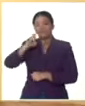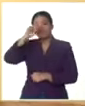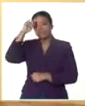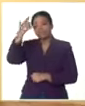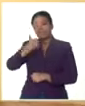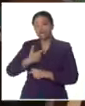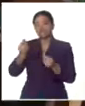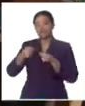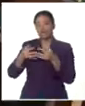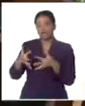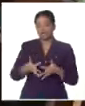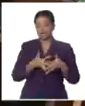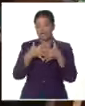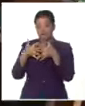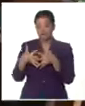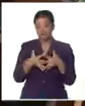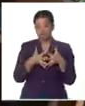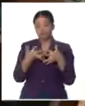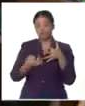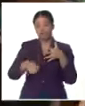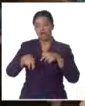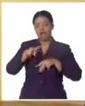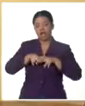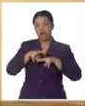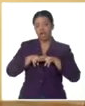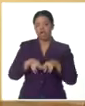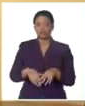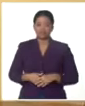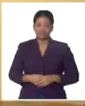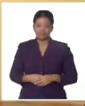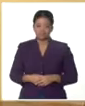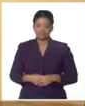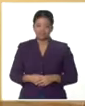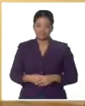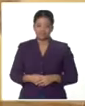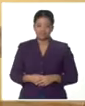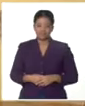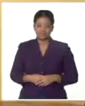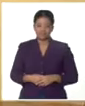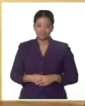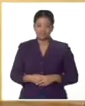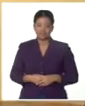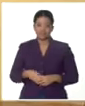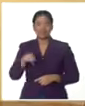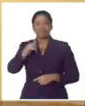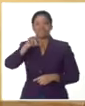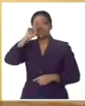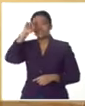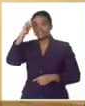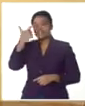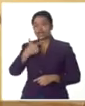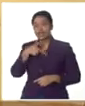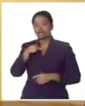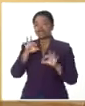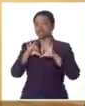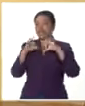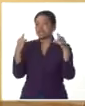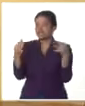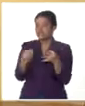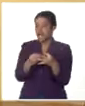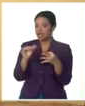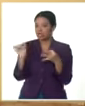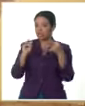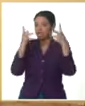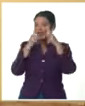el consulado de Estados Unidos en La Habana. ¿Cuáles son esas visas no inmigrantes? Son visas familiares, pero también son visas